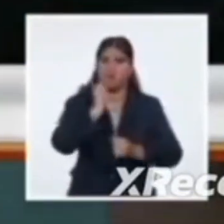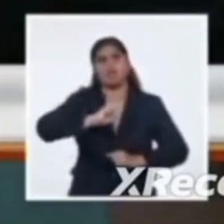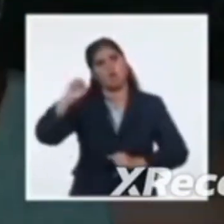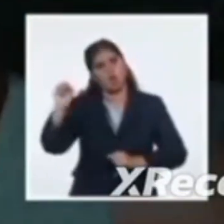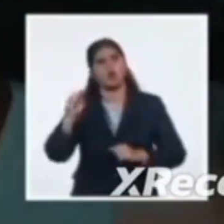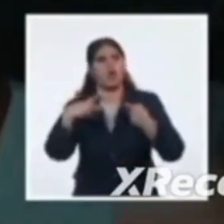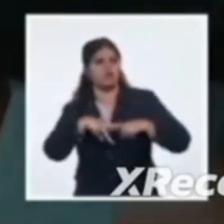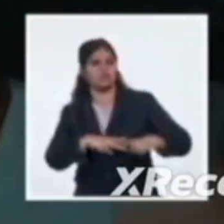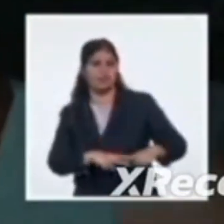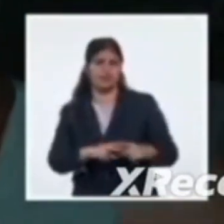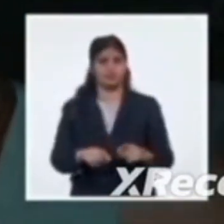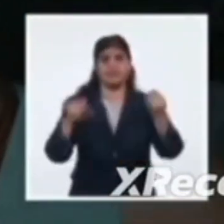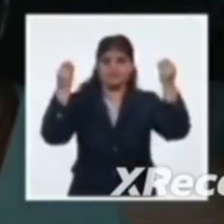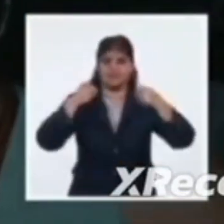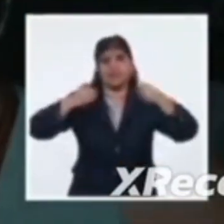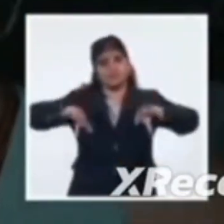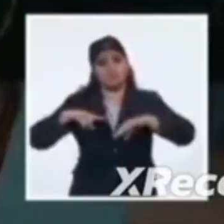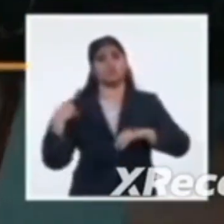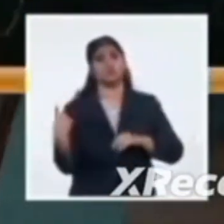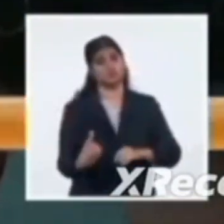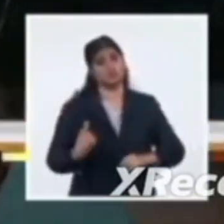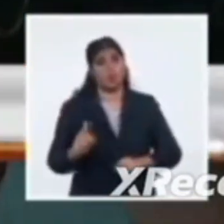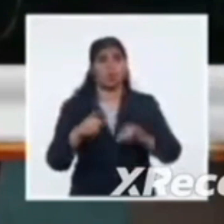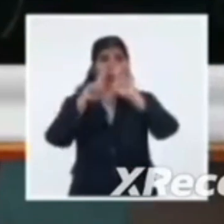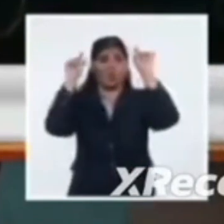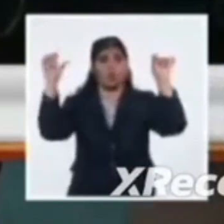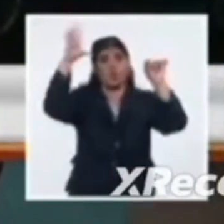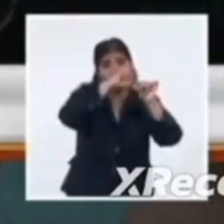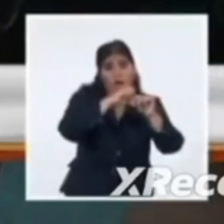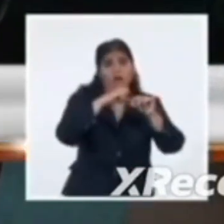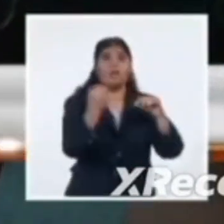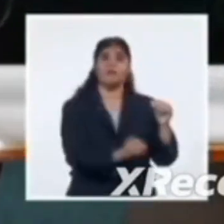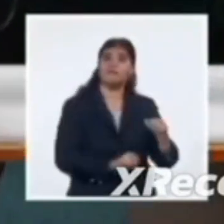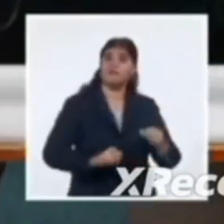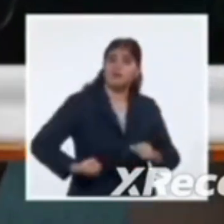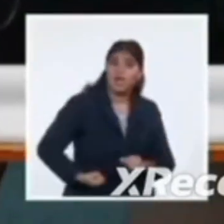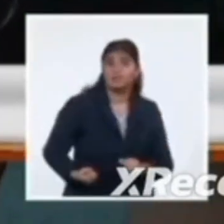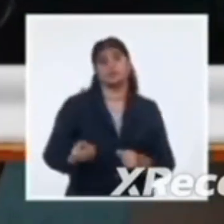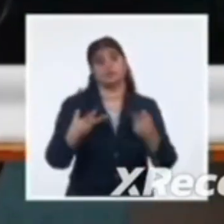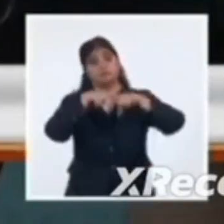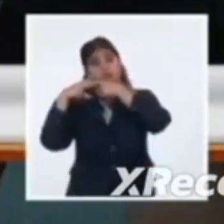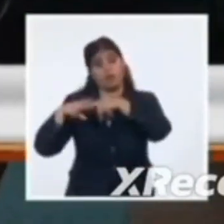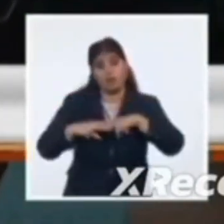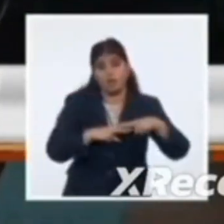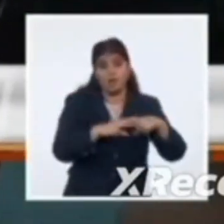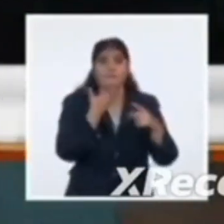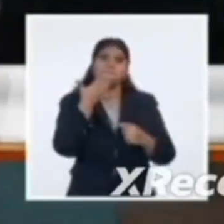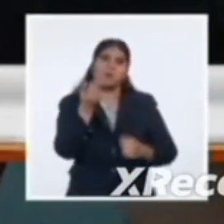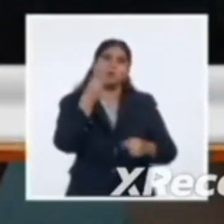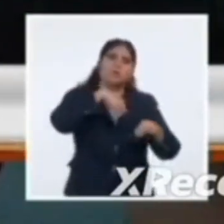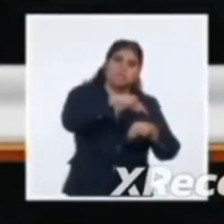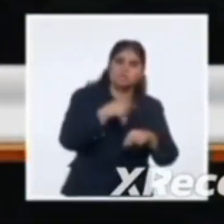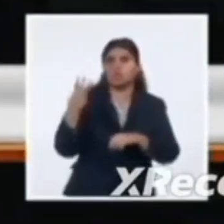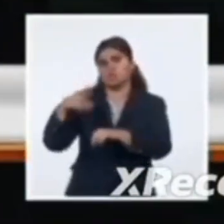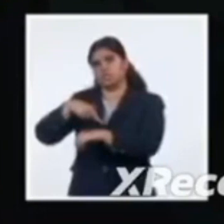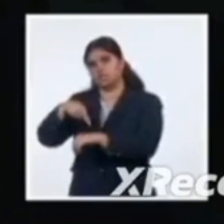Estamos claros de toda la situación y todo el esfuerzo que se hace y yo creo que realmente es más conveniente 3 horas de con electricidad y 3 horas con el